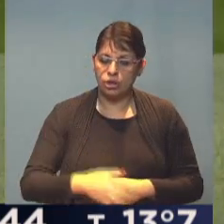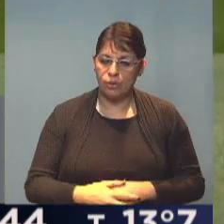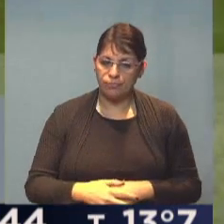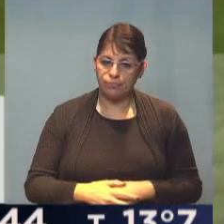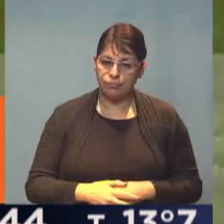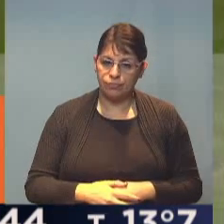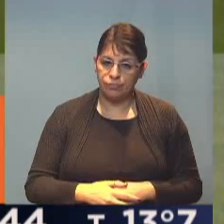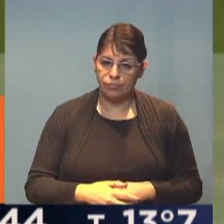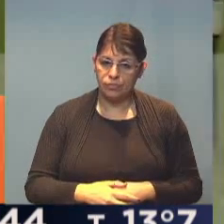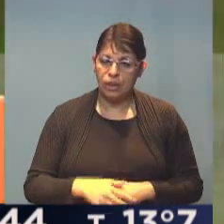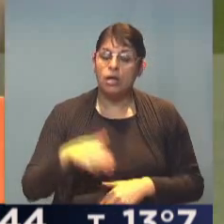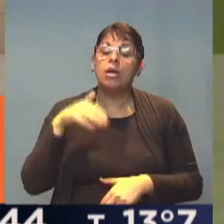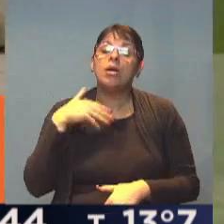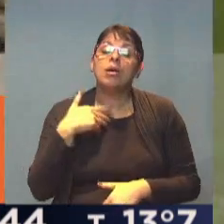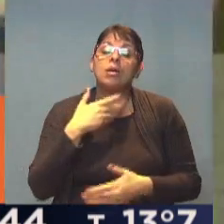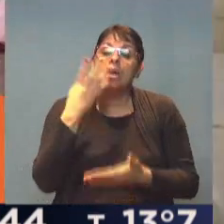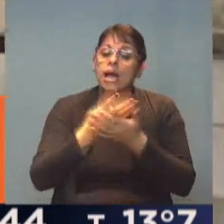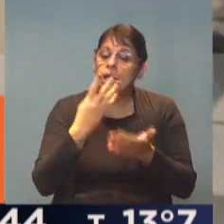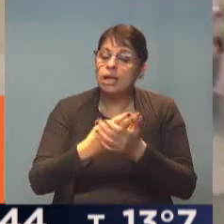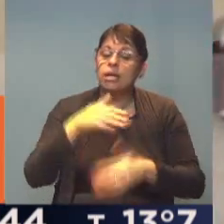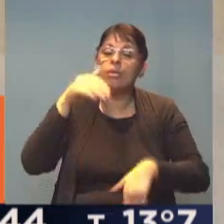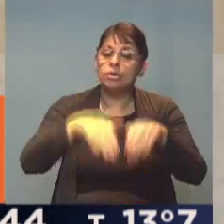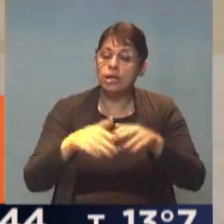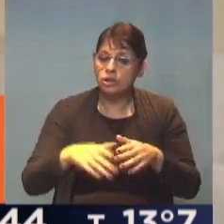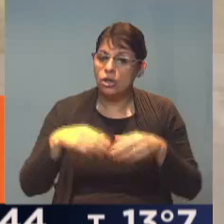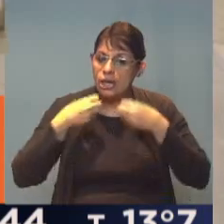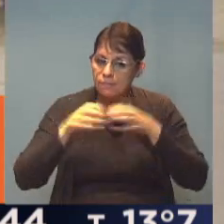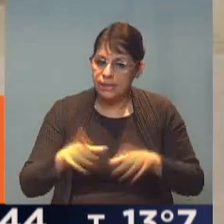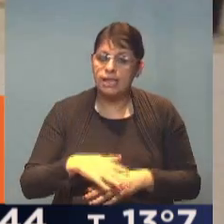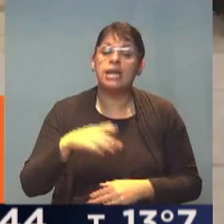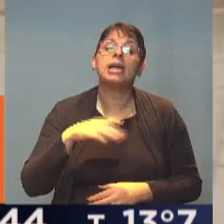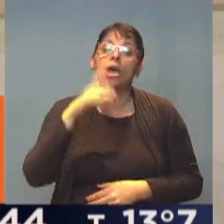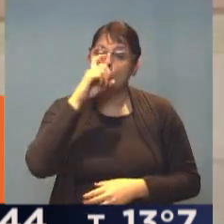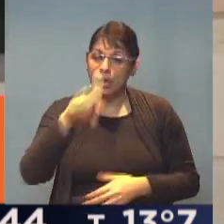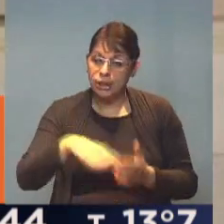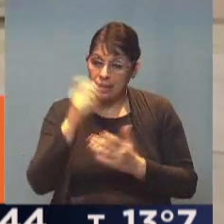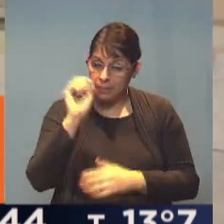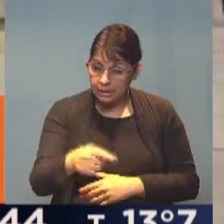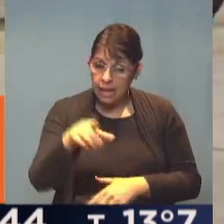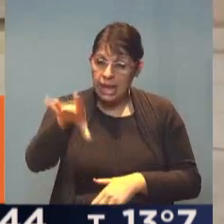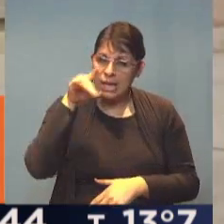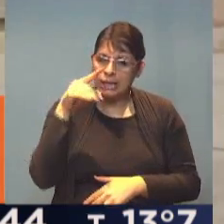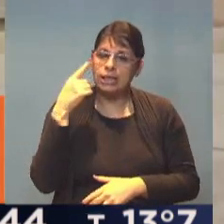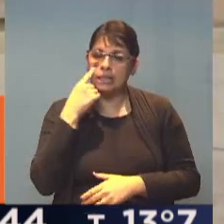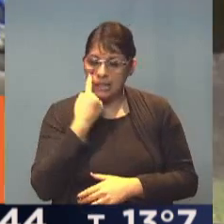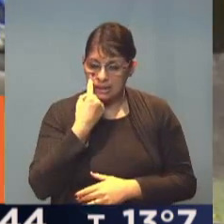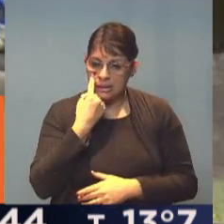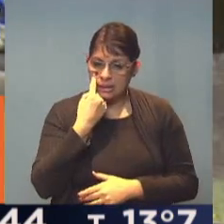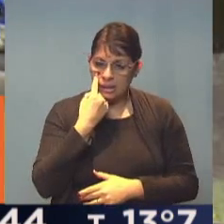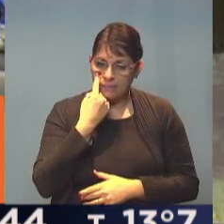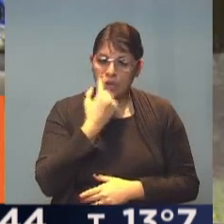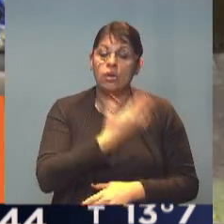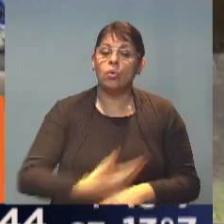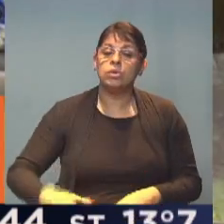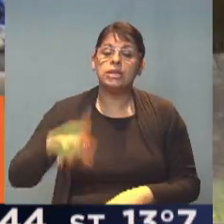calendario electoral se pone en marcha. La ciudad capital de la provincia de Corrientes elegirá a su intendente. El justicialista